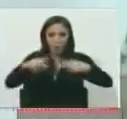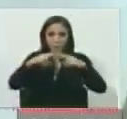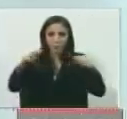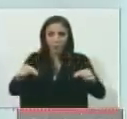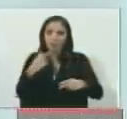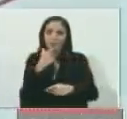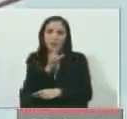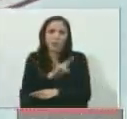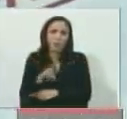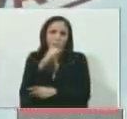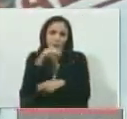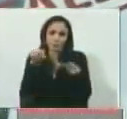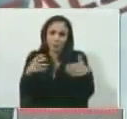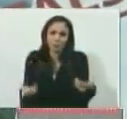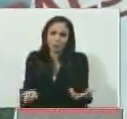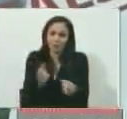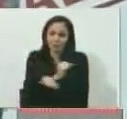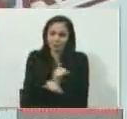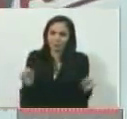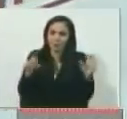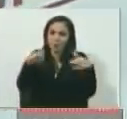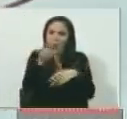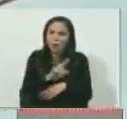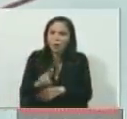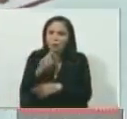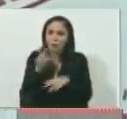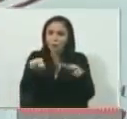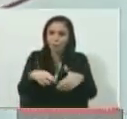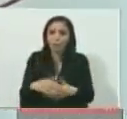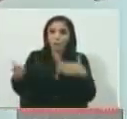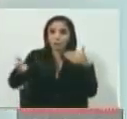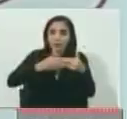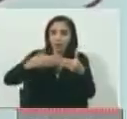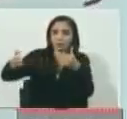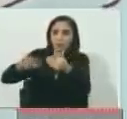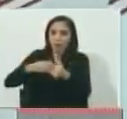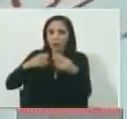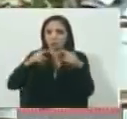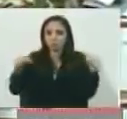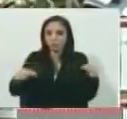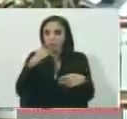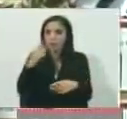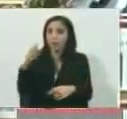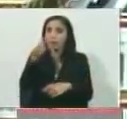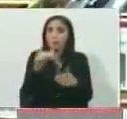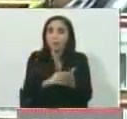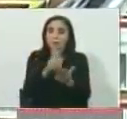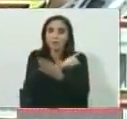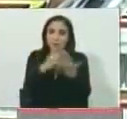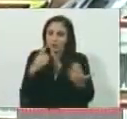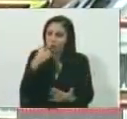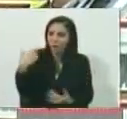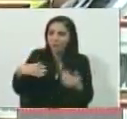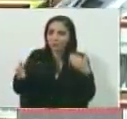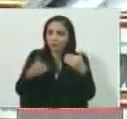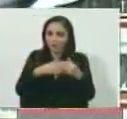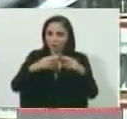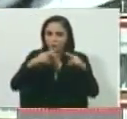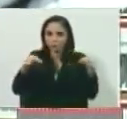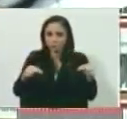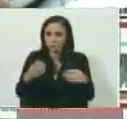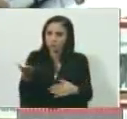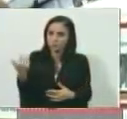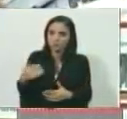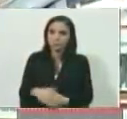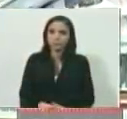ha usado nunca. Está cerrado desde el año 2016. Ahora te voy